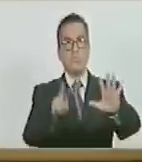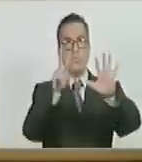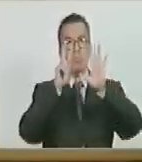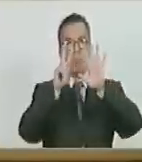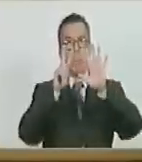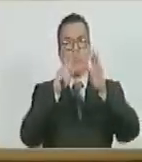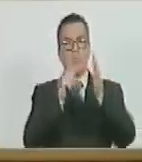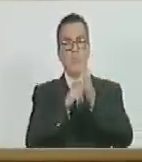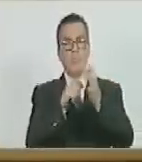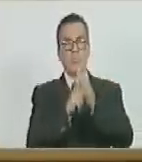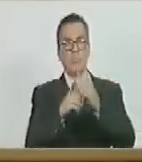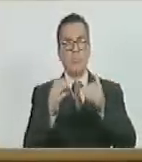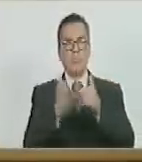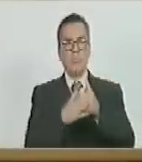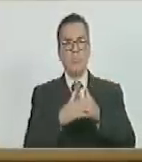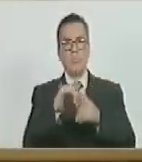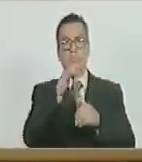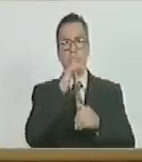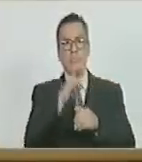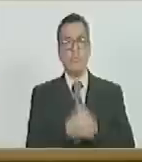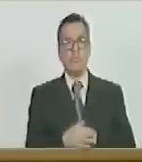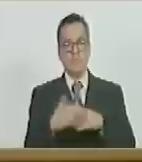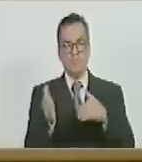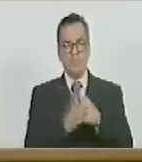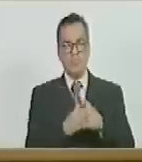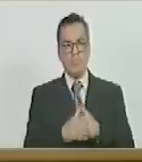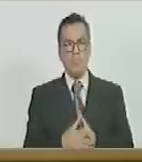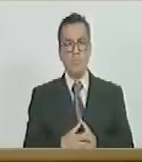información. Se va a cerrar. Se cierra.